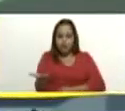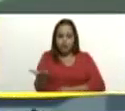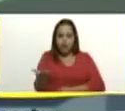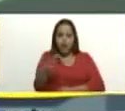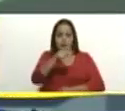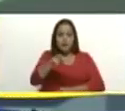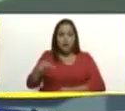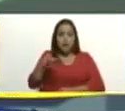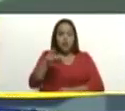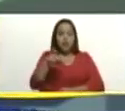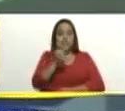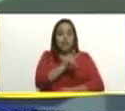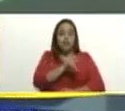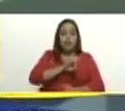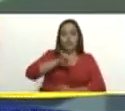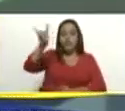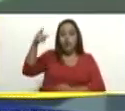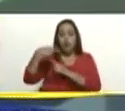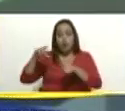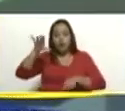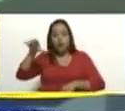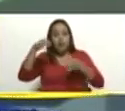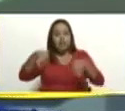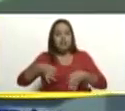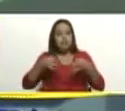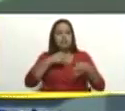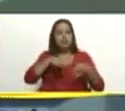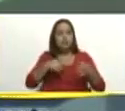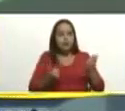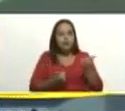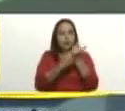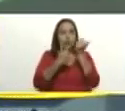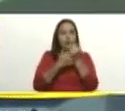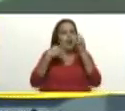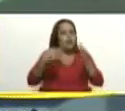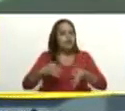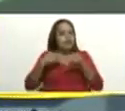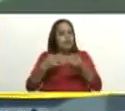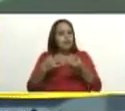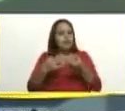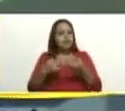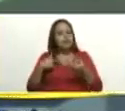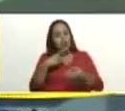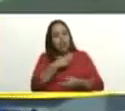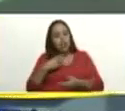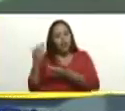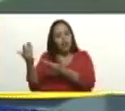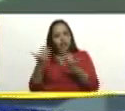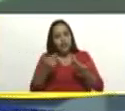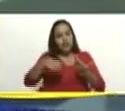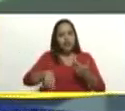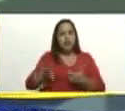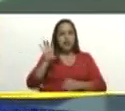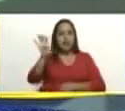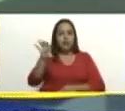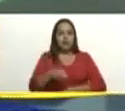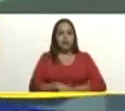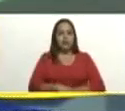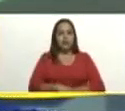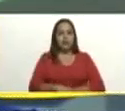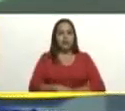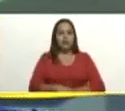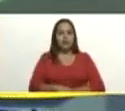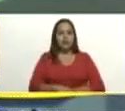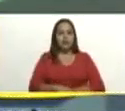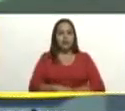migrante venezolano, siempre nuestro apoyo, siempre vuelta a la patria, aquí siempre los esperamos. Como